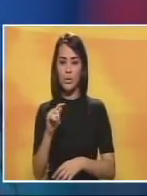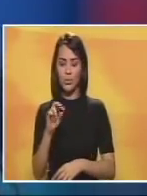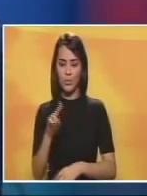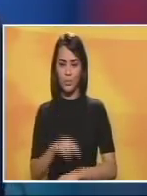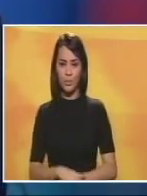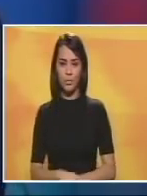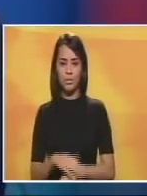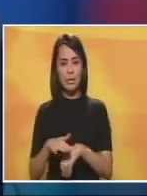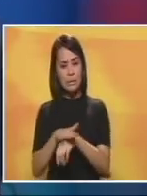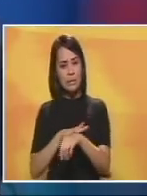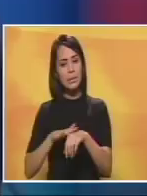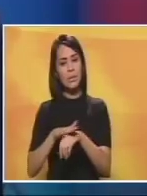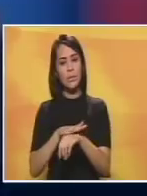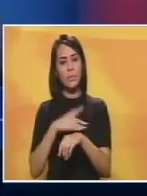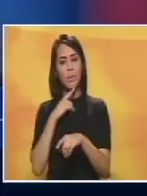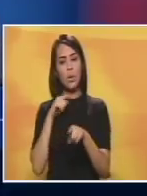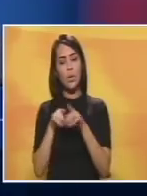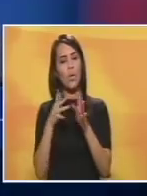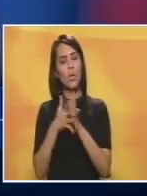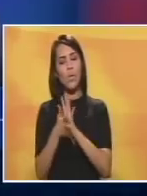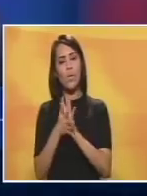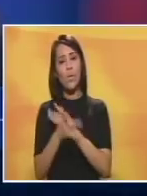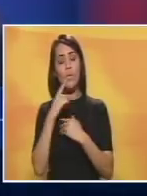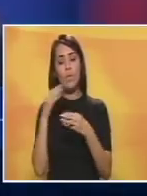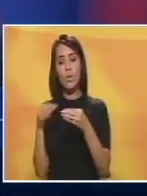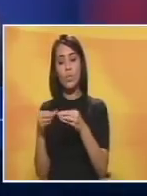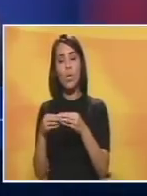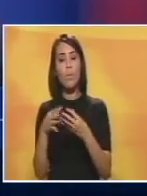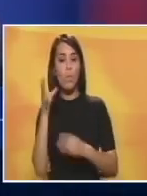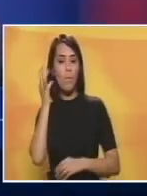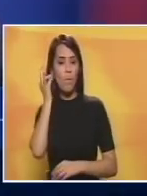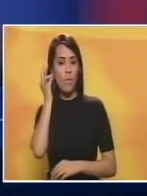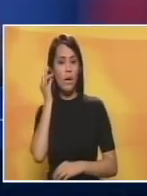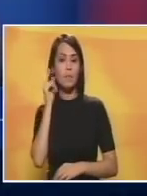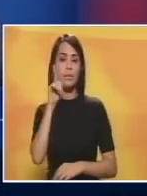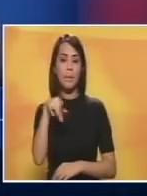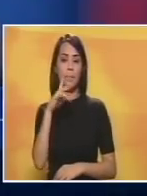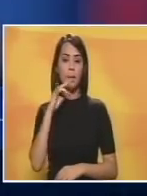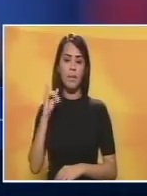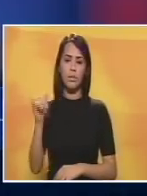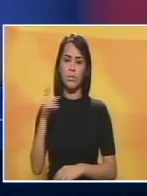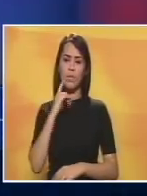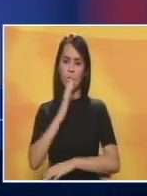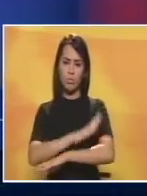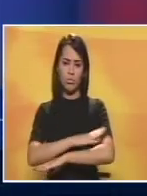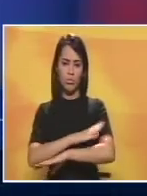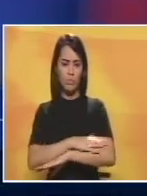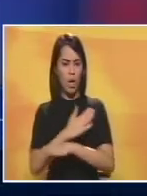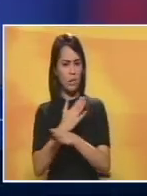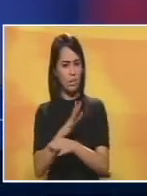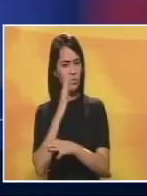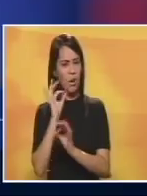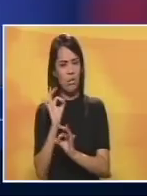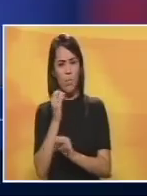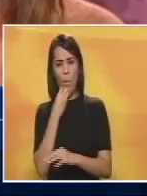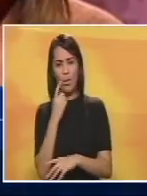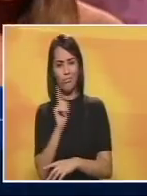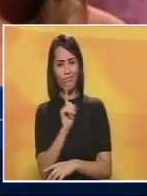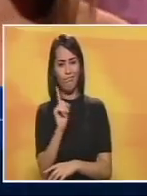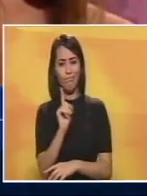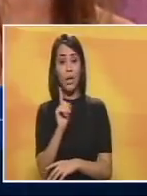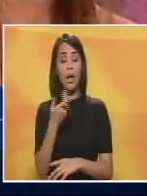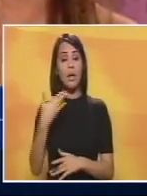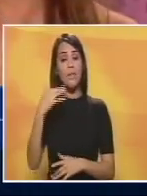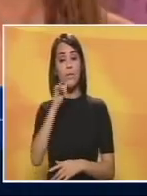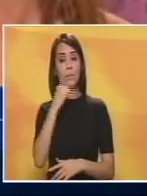actriz se disculpó por los comentarios que hizo sobre el movimiento feminista y sobre las mujeres que denunciaban conductas sexuales inapropiadas. Lindsay aseguró la